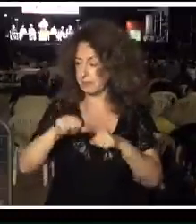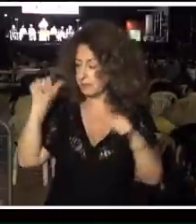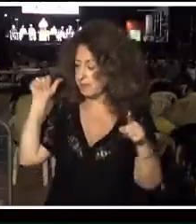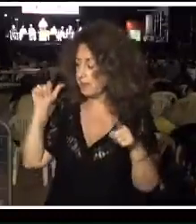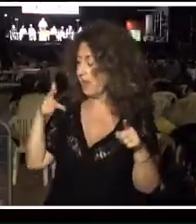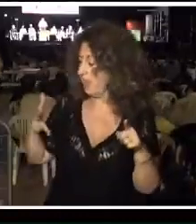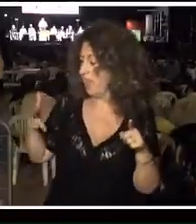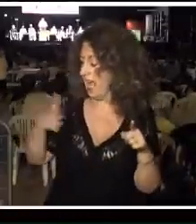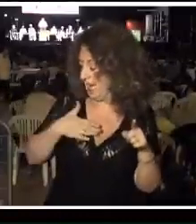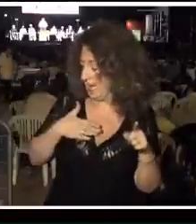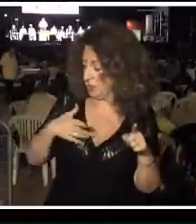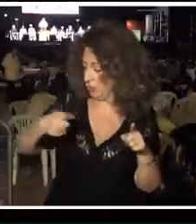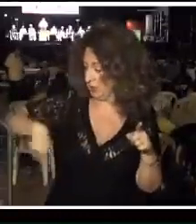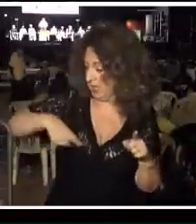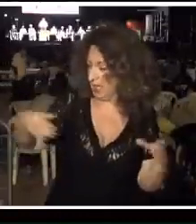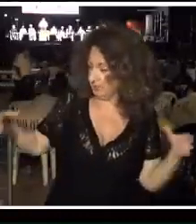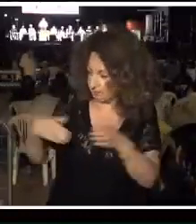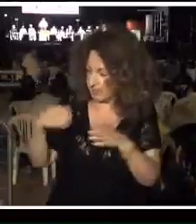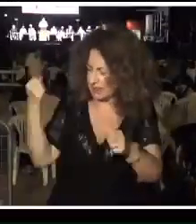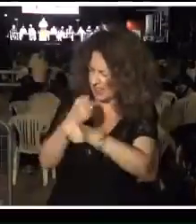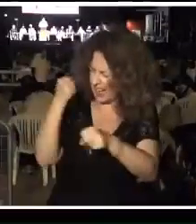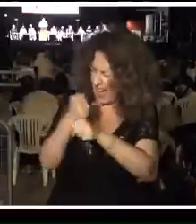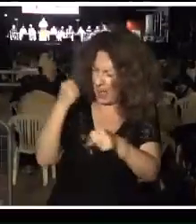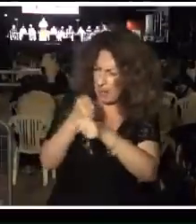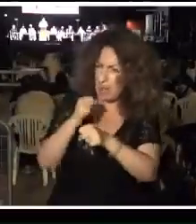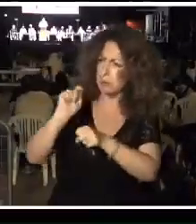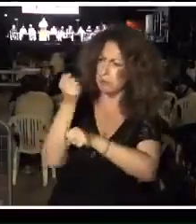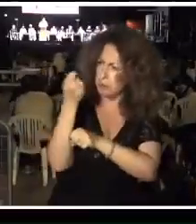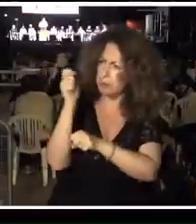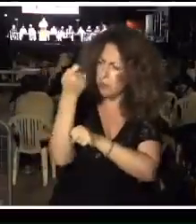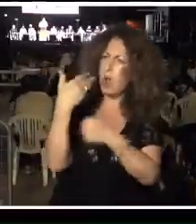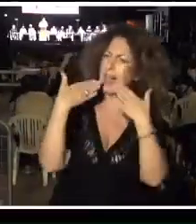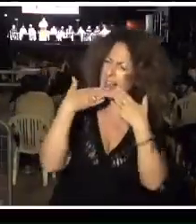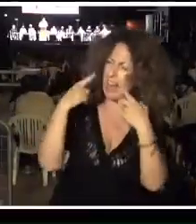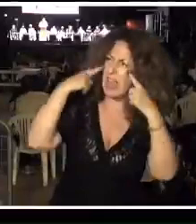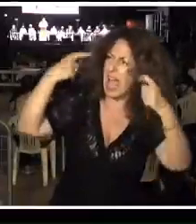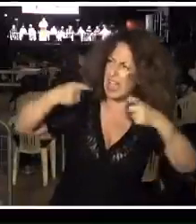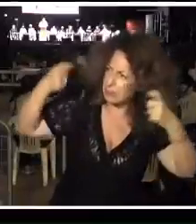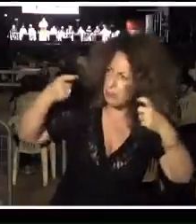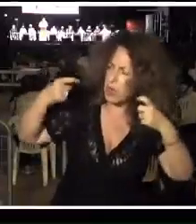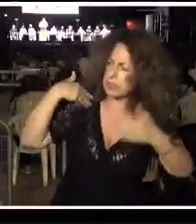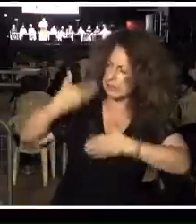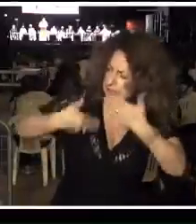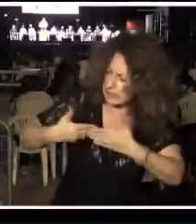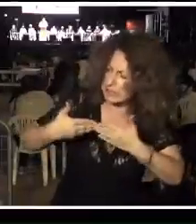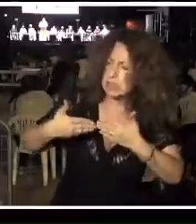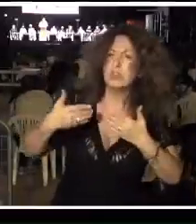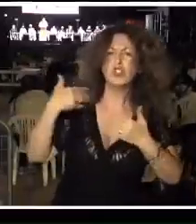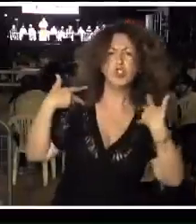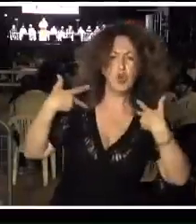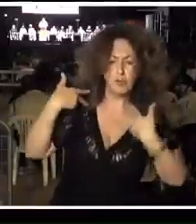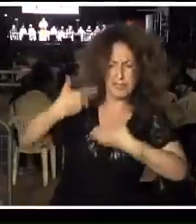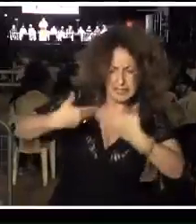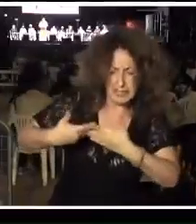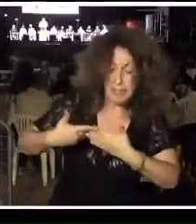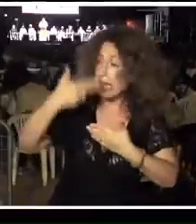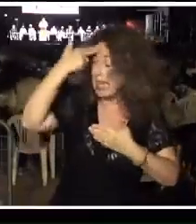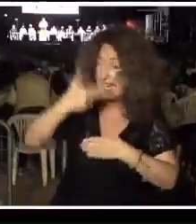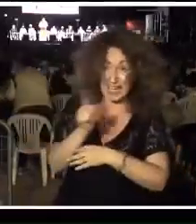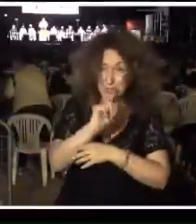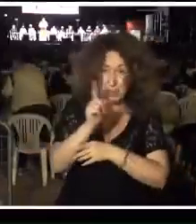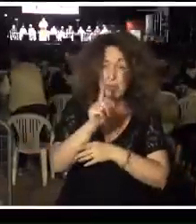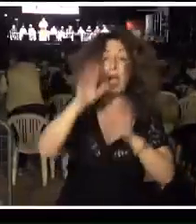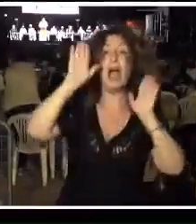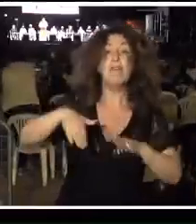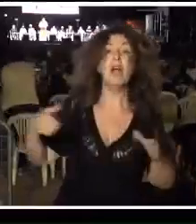la clase trabajadora con su esfuerzo y sufrimiento no se respetan, el Partido Comunista de España